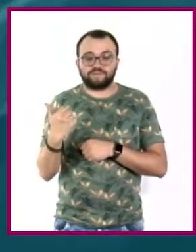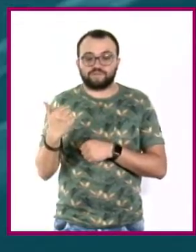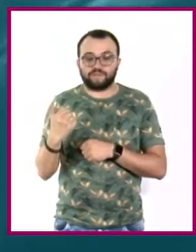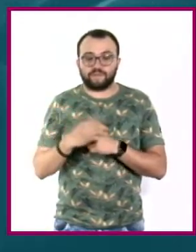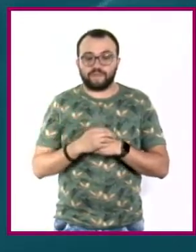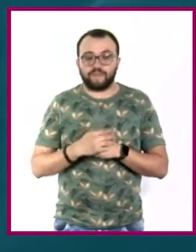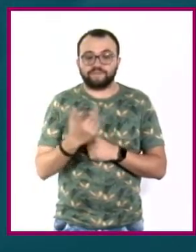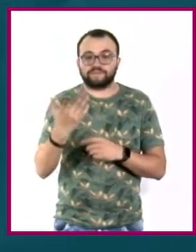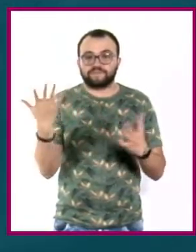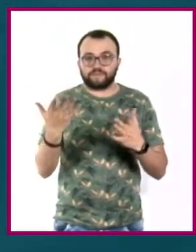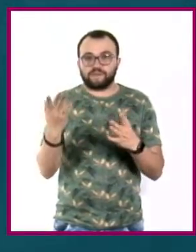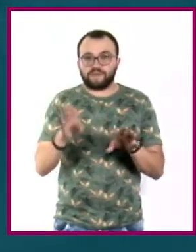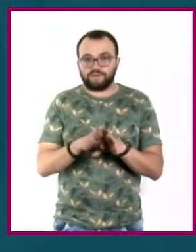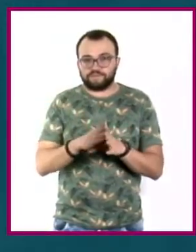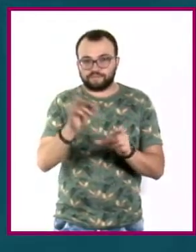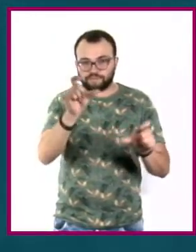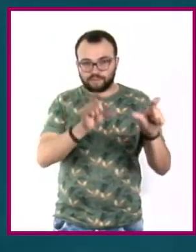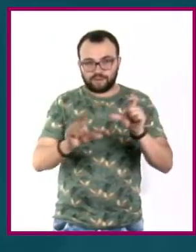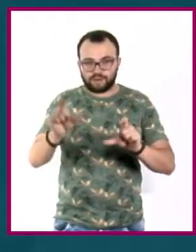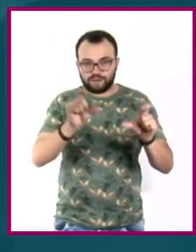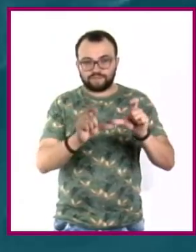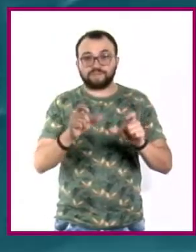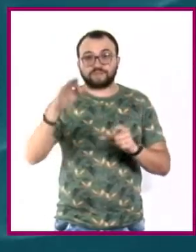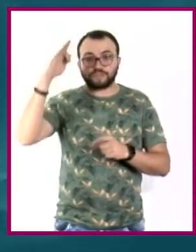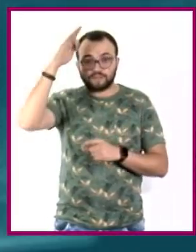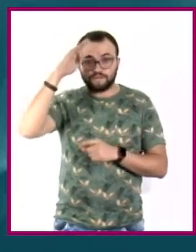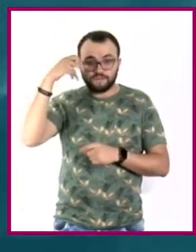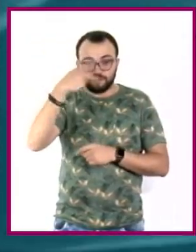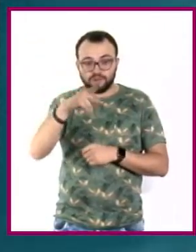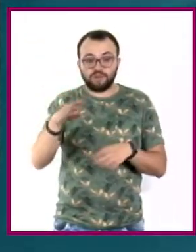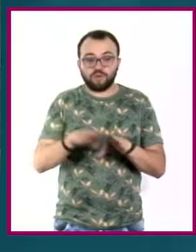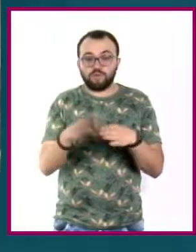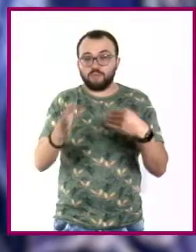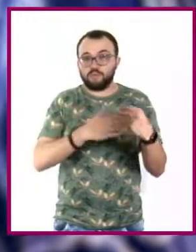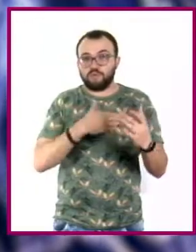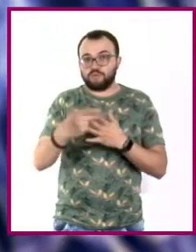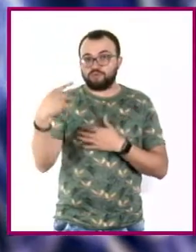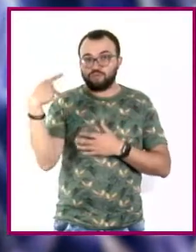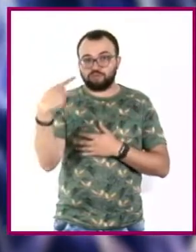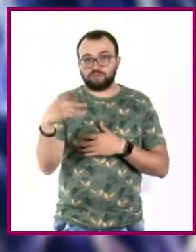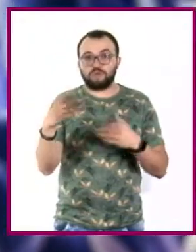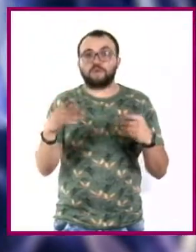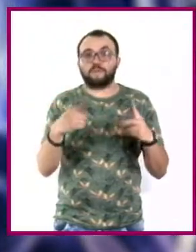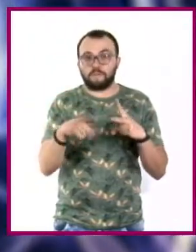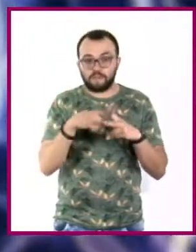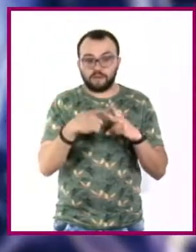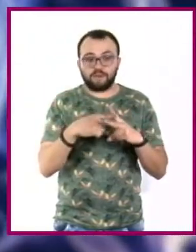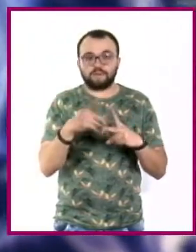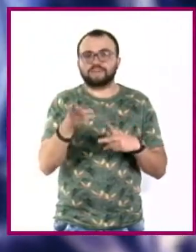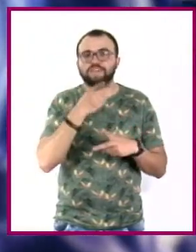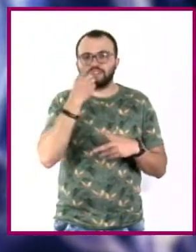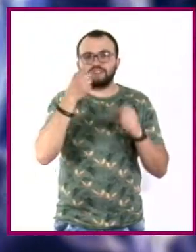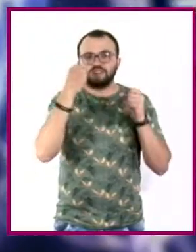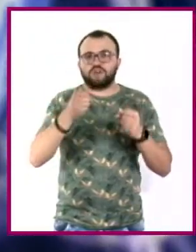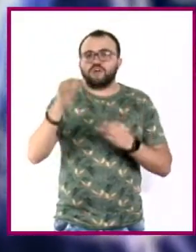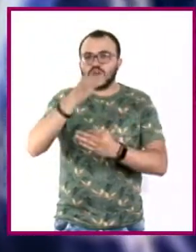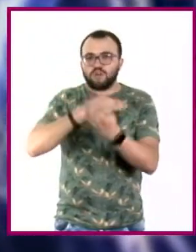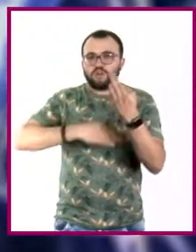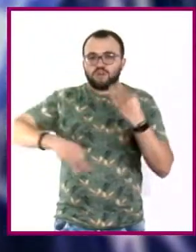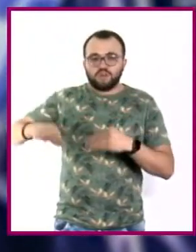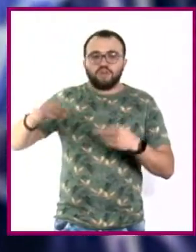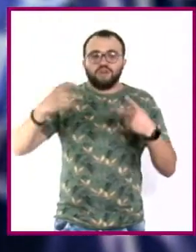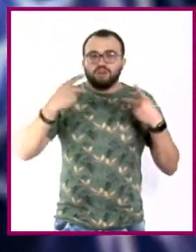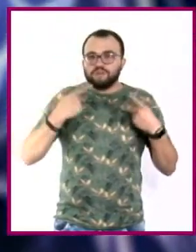de un farmacéutico y filósofo que construyó su propio modelo matemático. Él aseguró que todas las civilizaciones duran